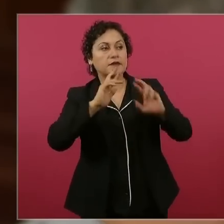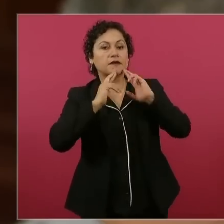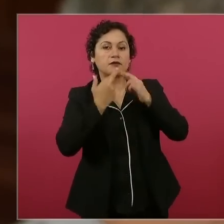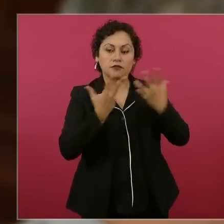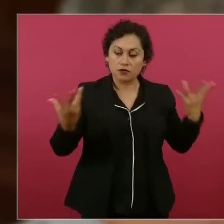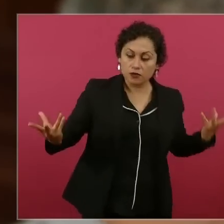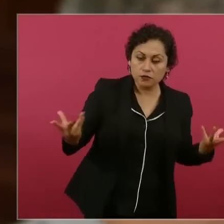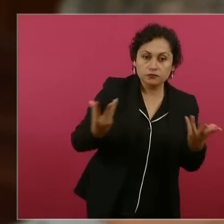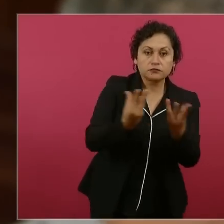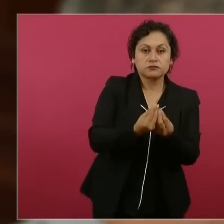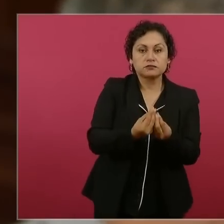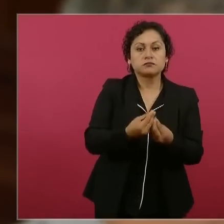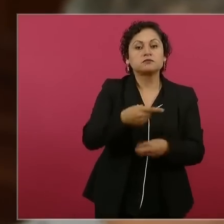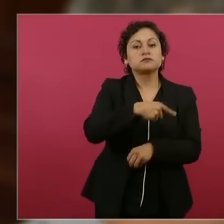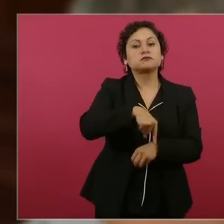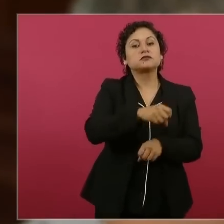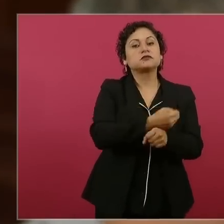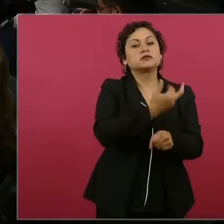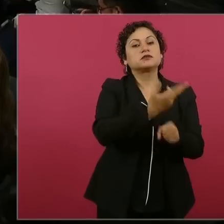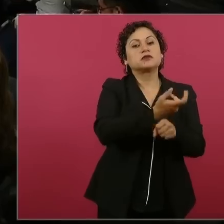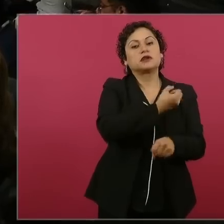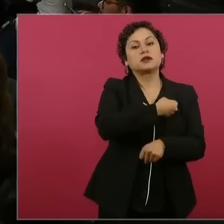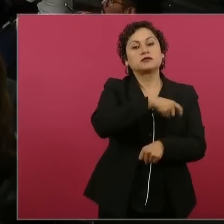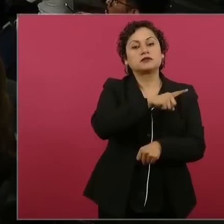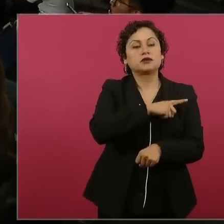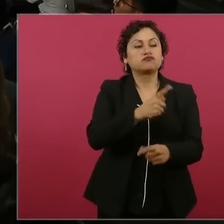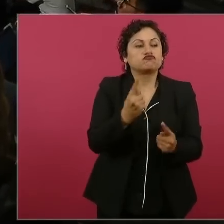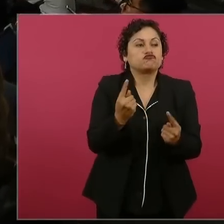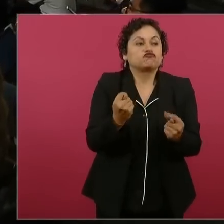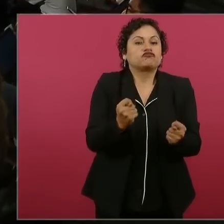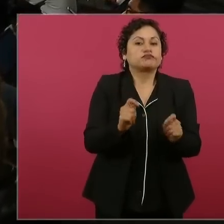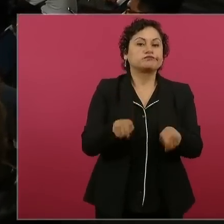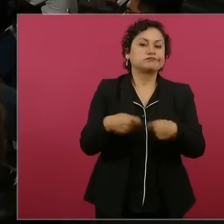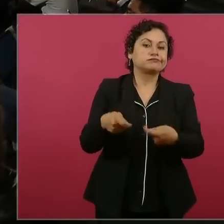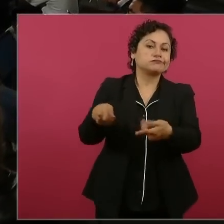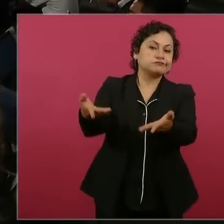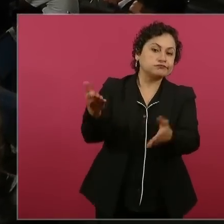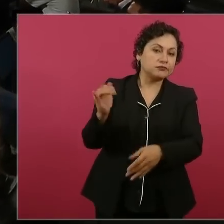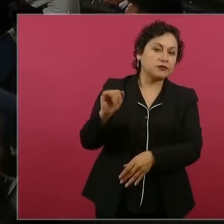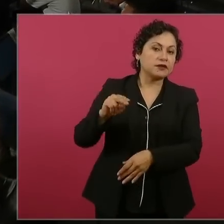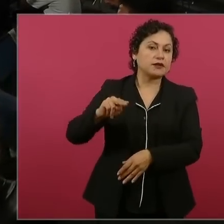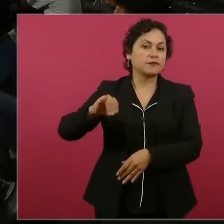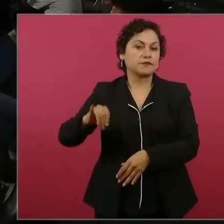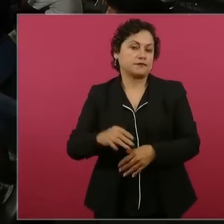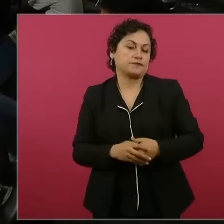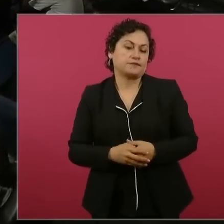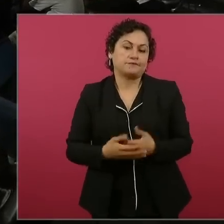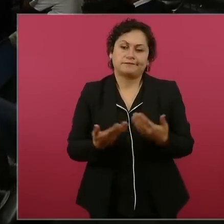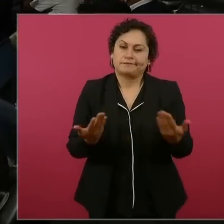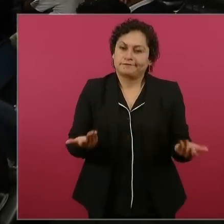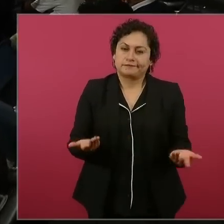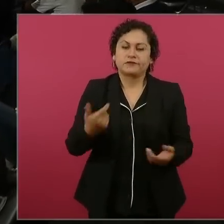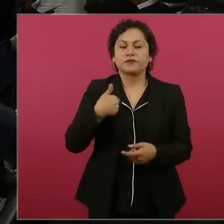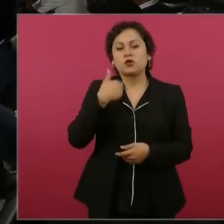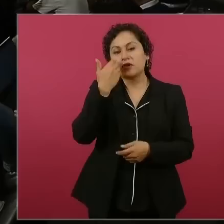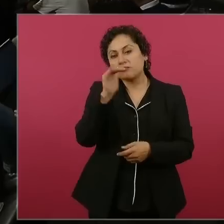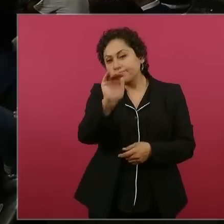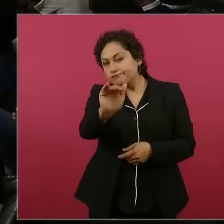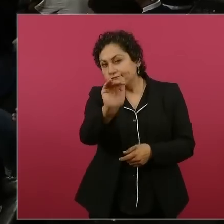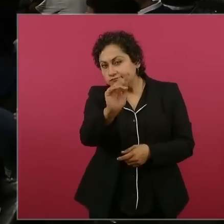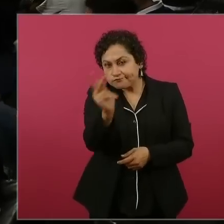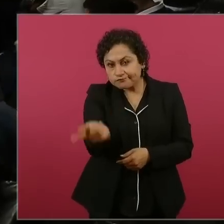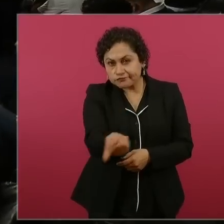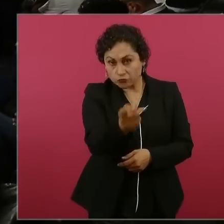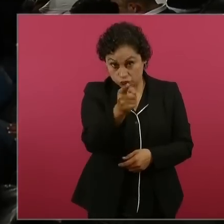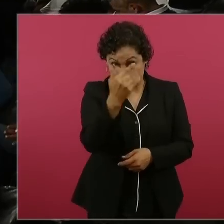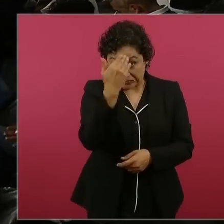Salud pretende endosarle al Instituto Nacional de Pueblos Indígenas. Yo quisiera preguntarle, señor presidente, ¿usted